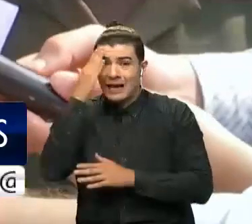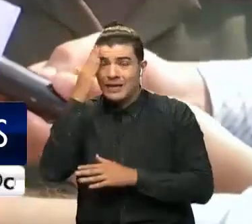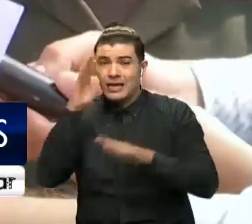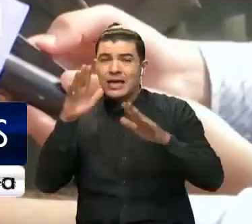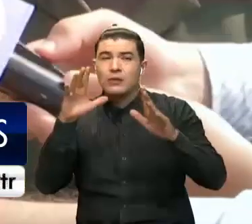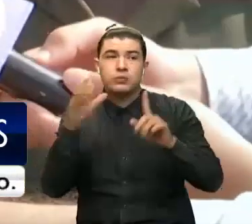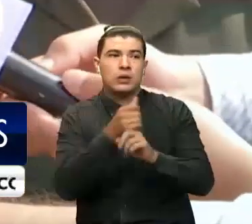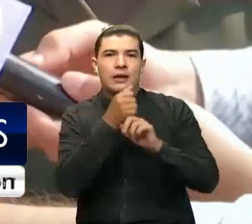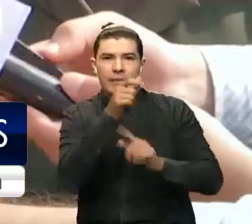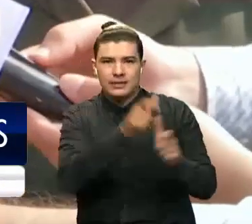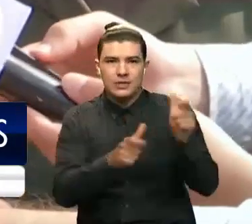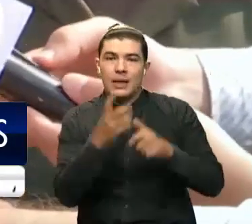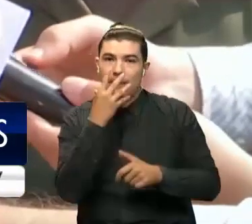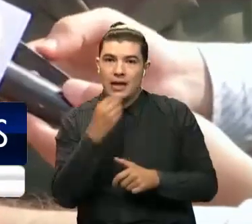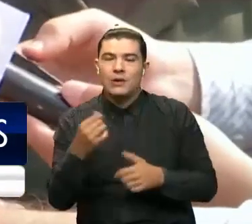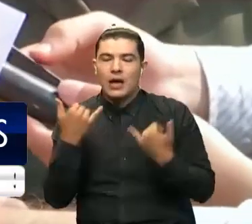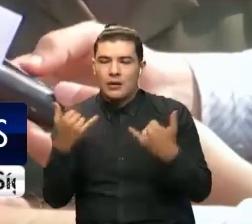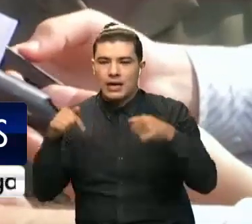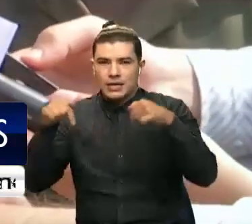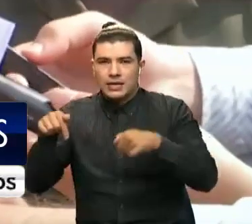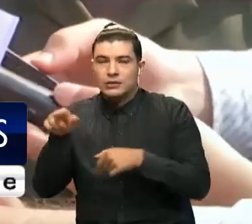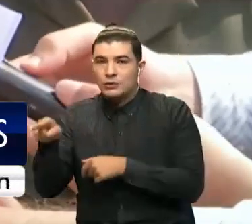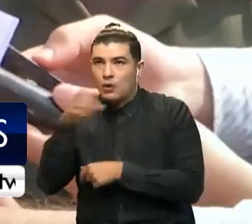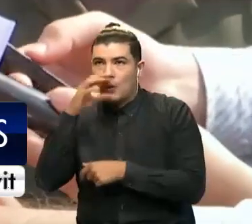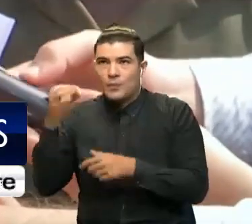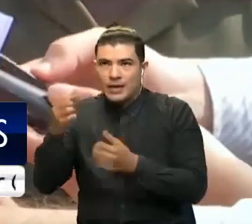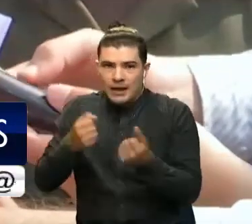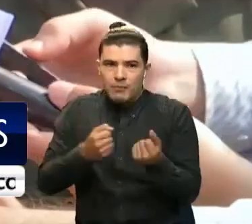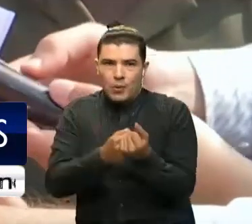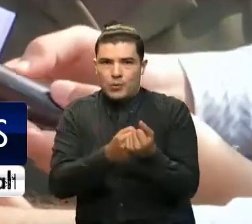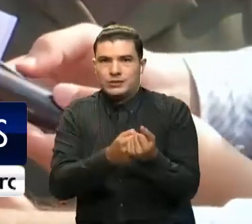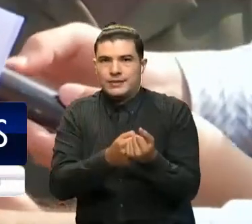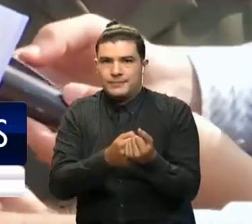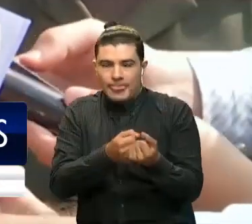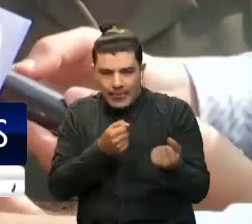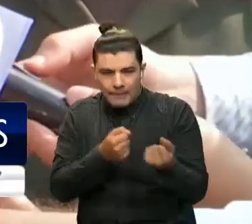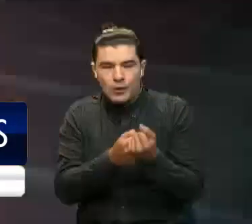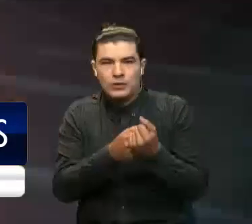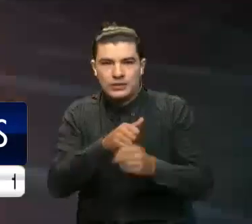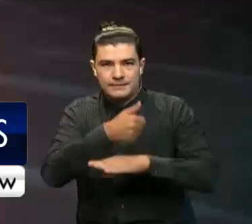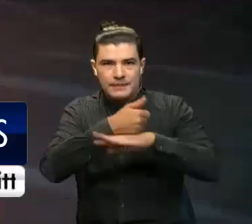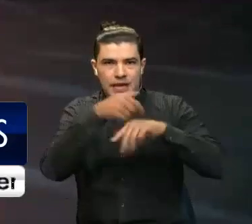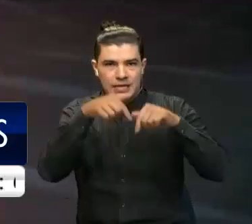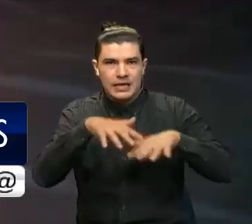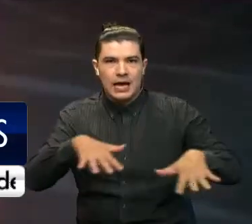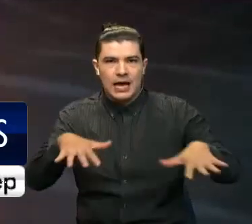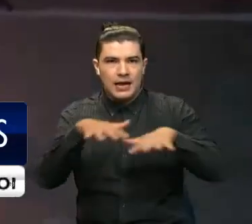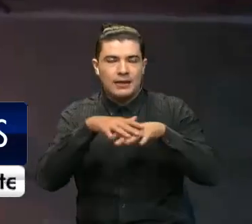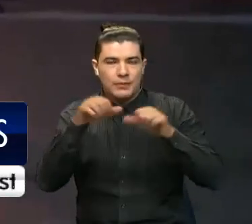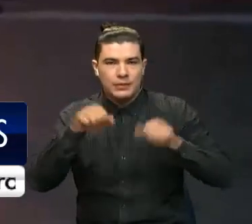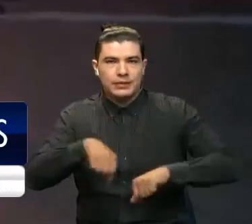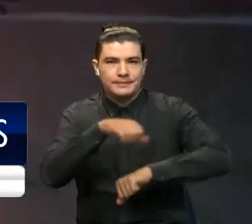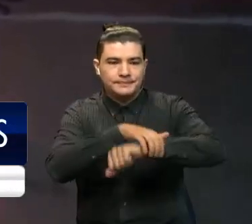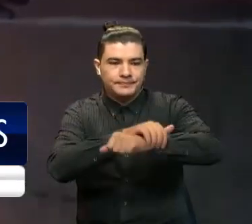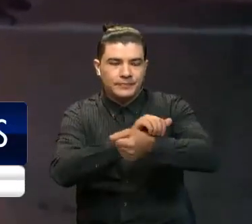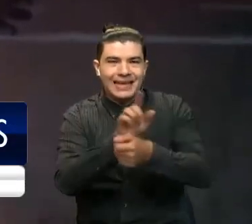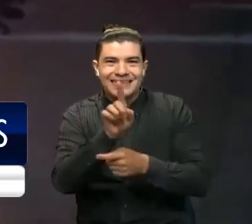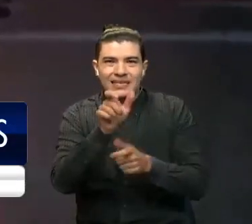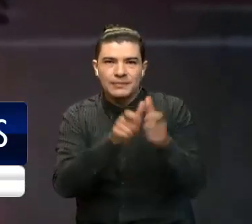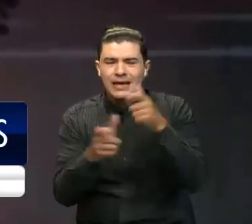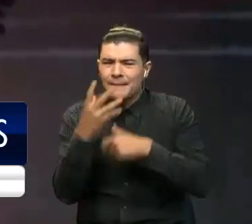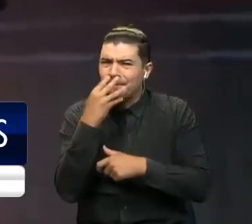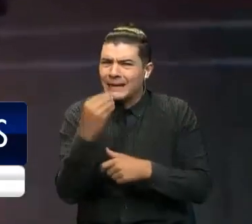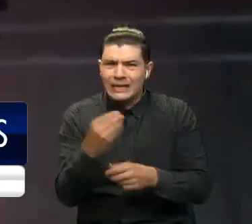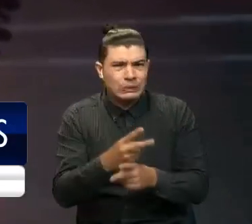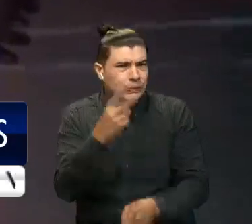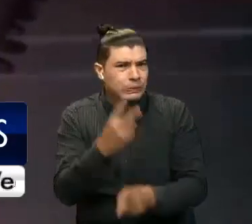davides el rival de watch n en tumaco según la policía se espera la solidaridad